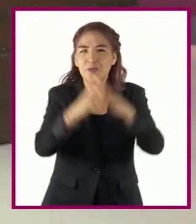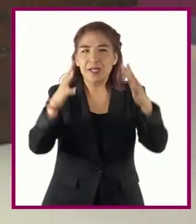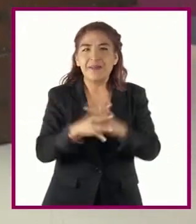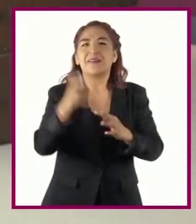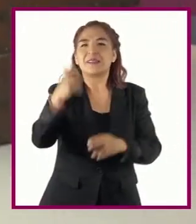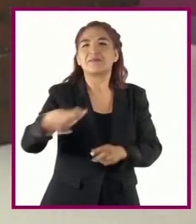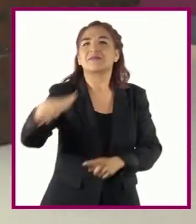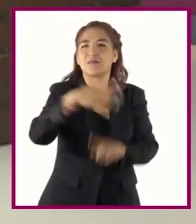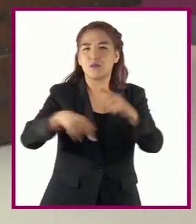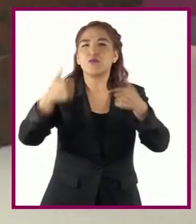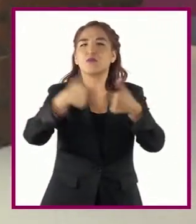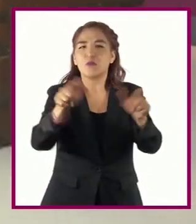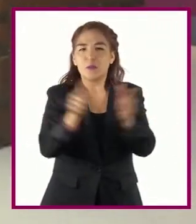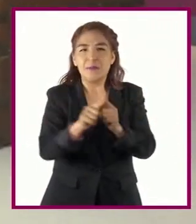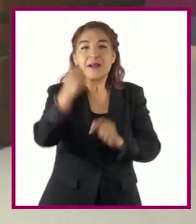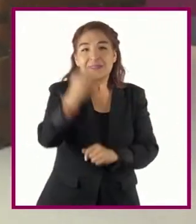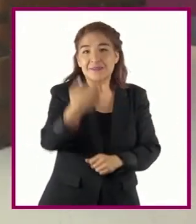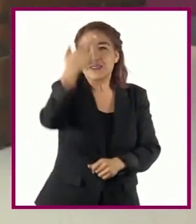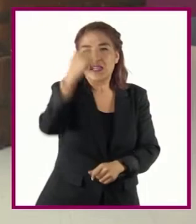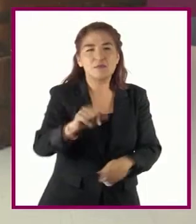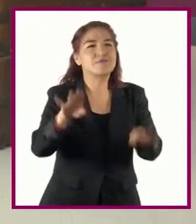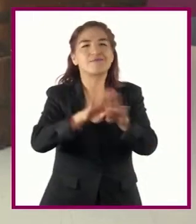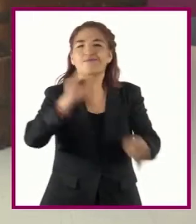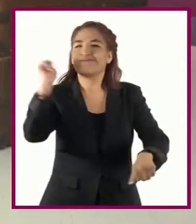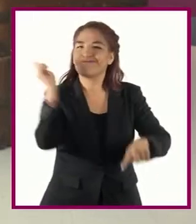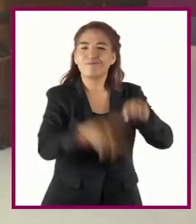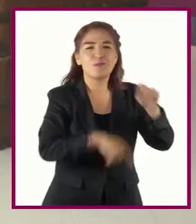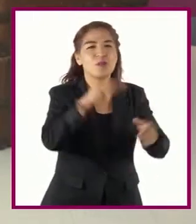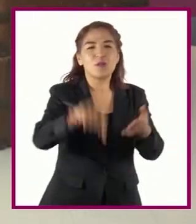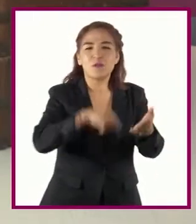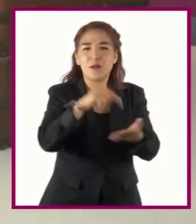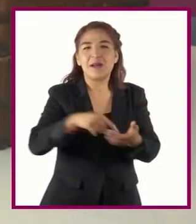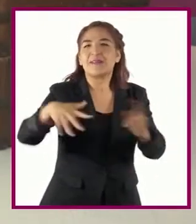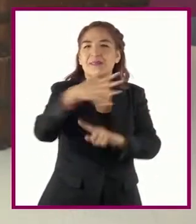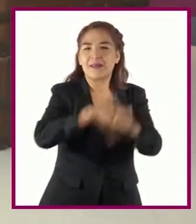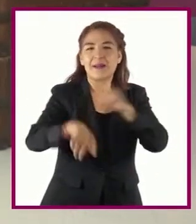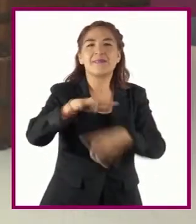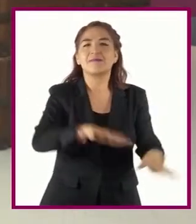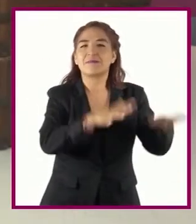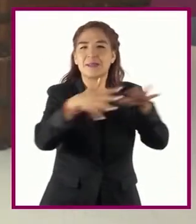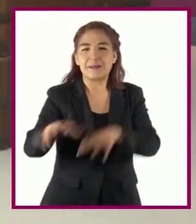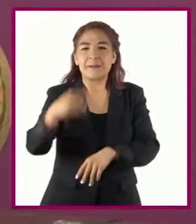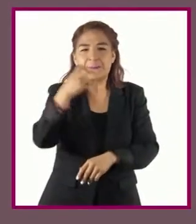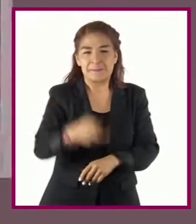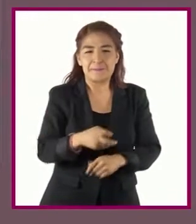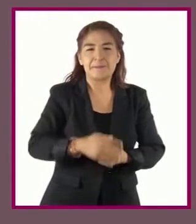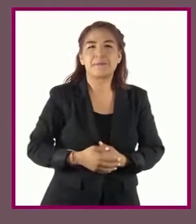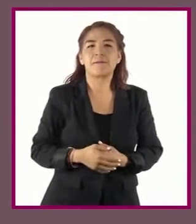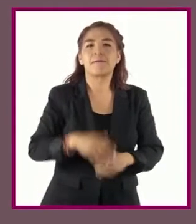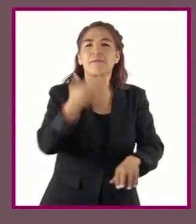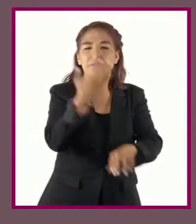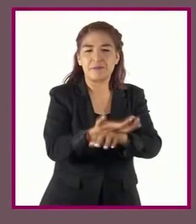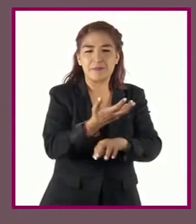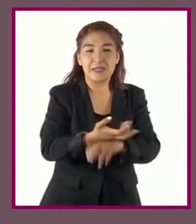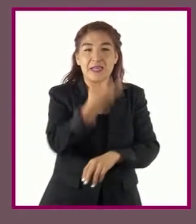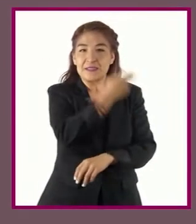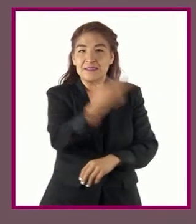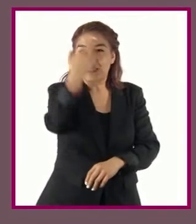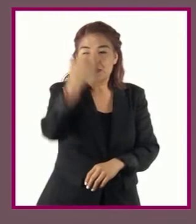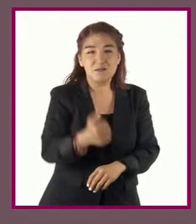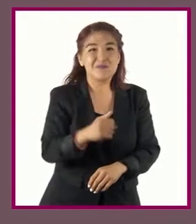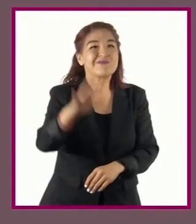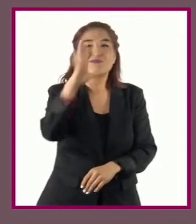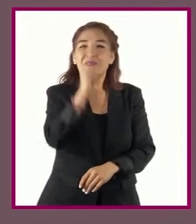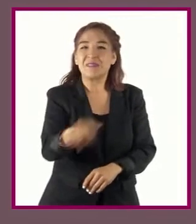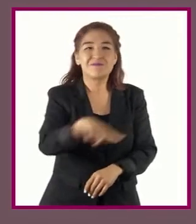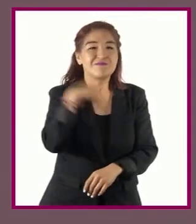de guerrillas, mediante la cual arrebataron posiciones al cuerpo de marines norteamericanos. Como estos no pudieron